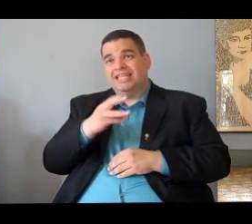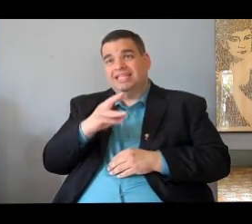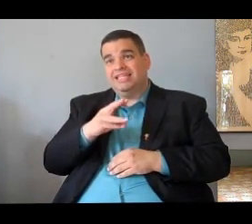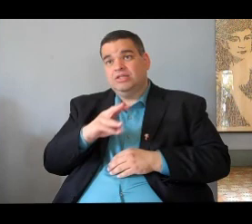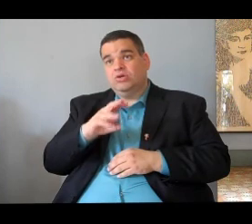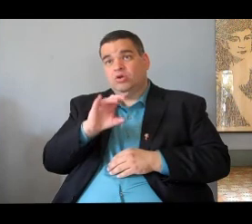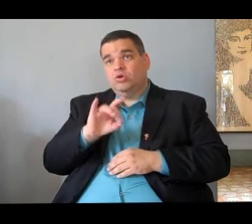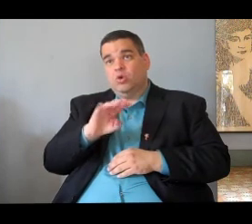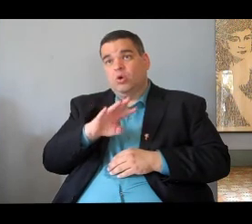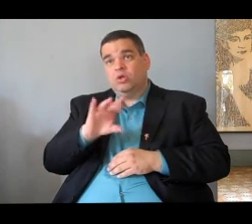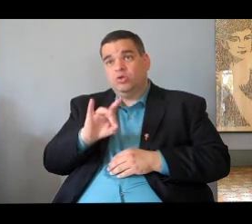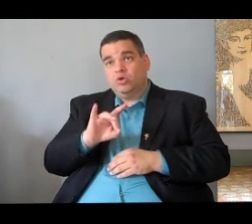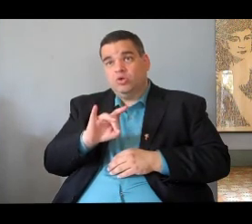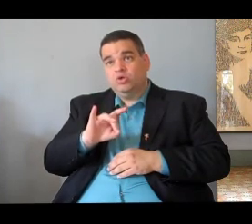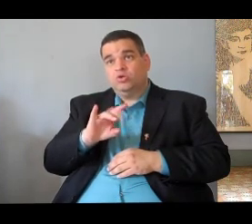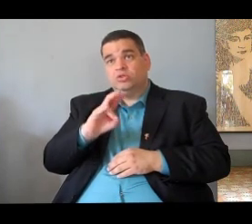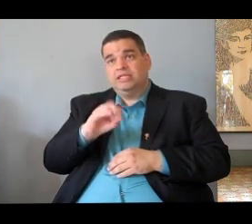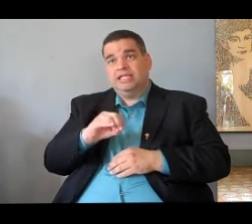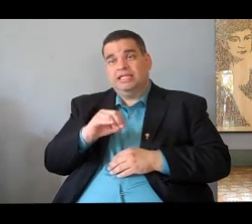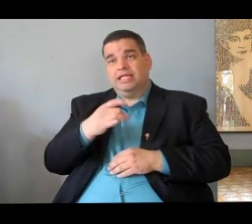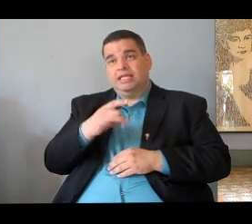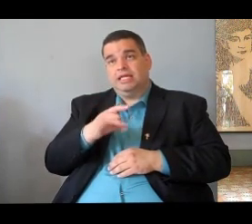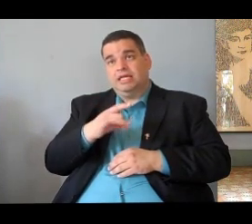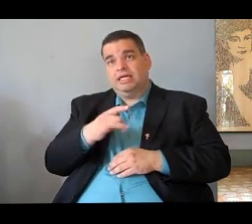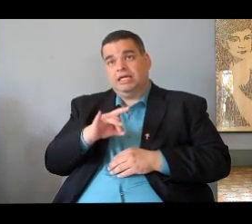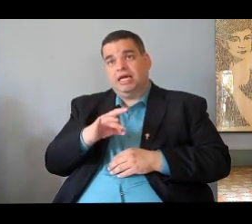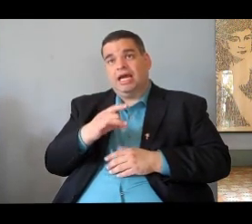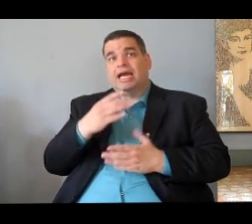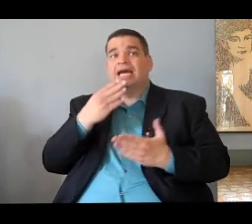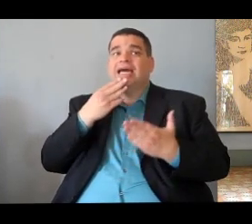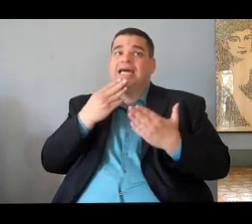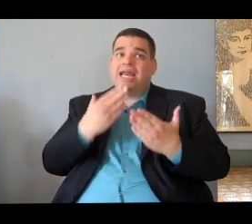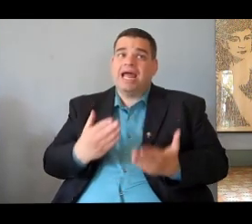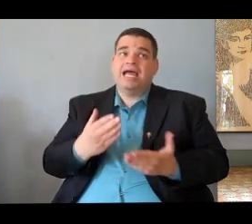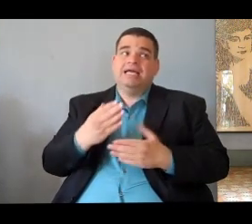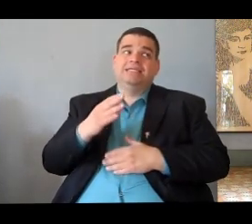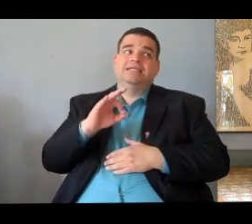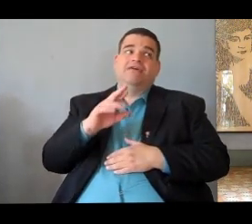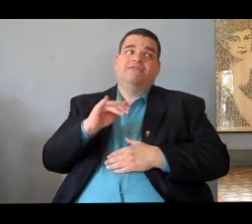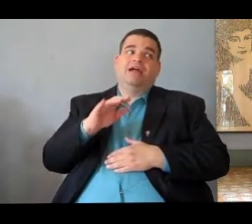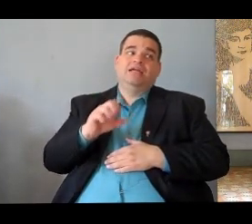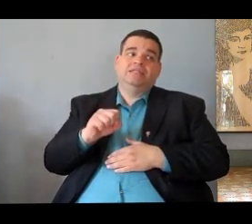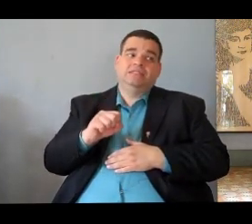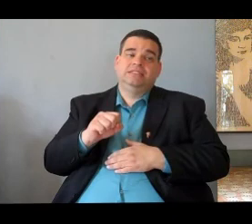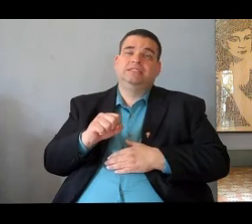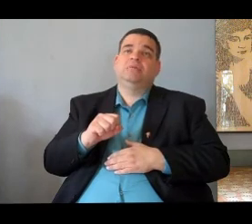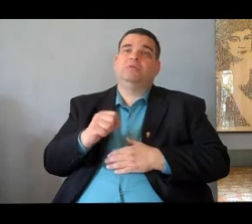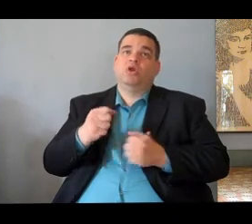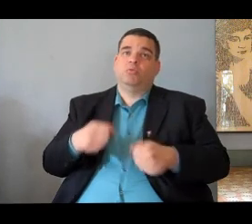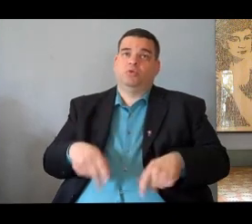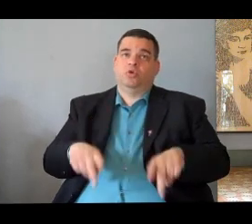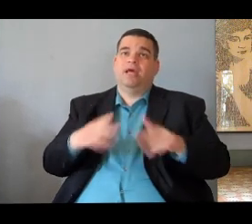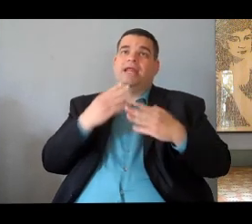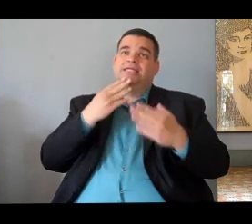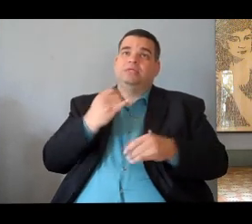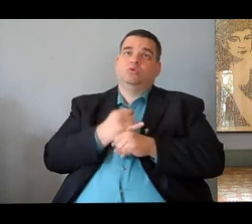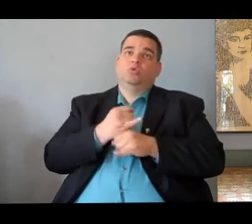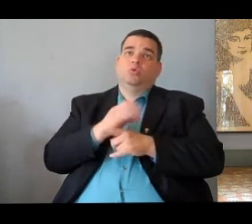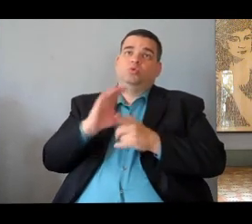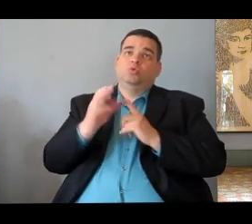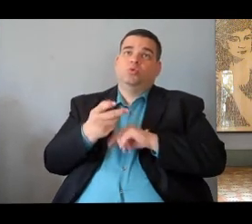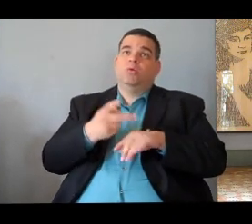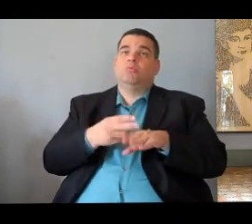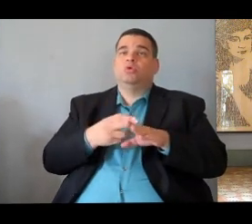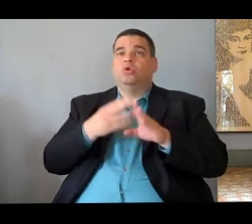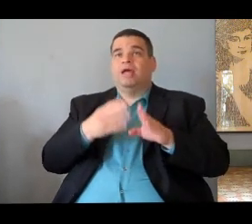787-848-7016 o el 848-7018. Gracias un millón, Frances, por abrirnos las puertas y gracias al Instituto de Cultura Puertorriqueña allá en San Juan